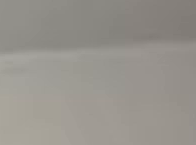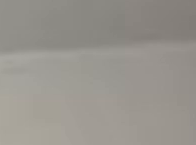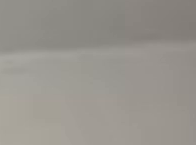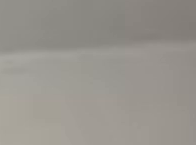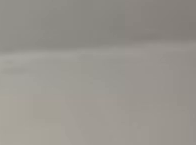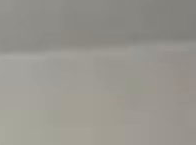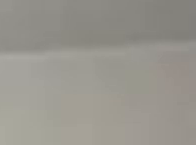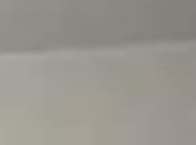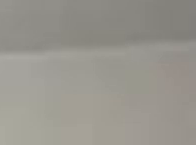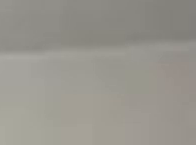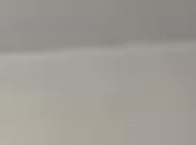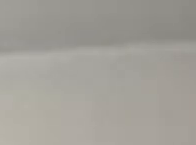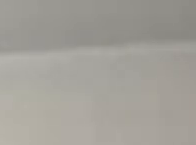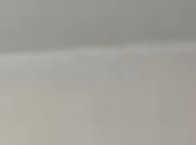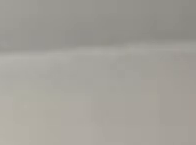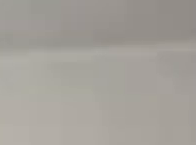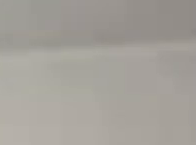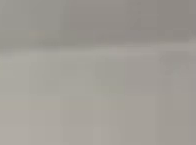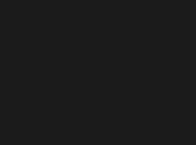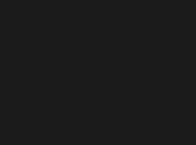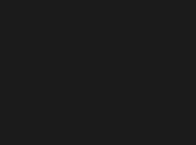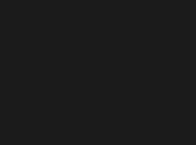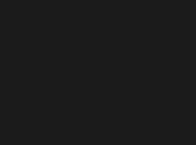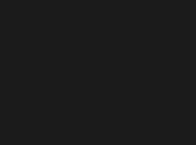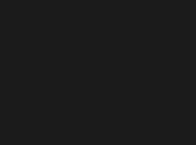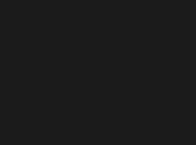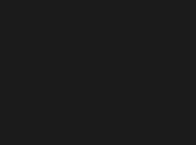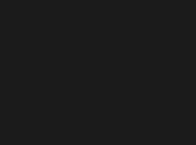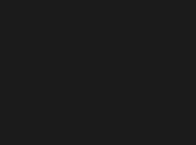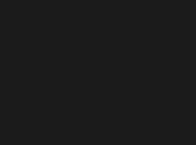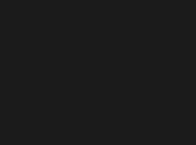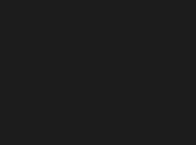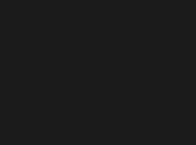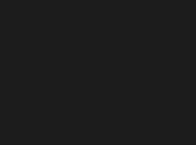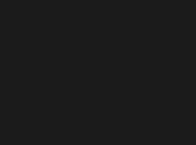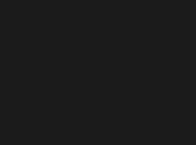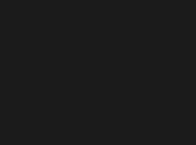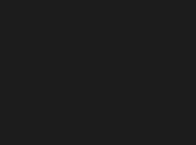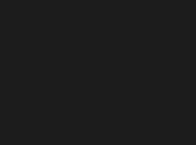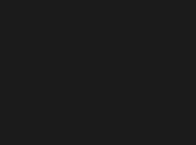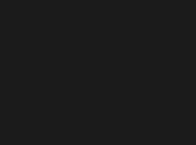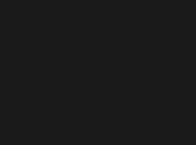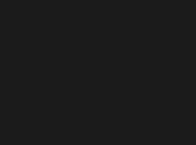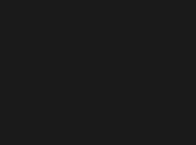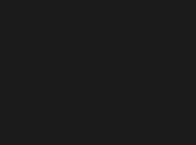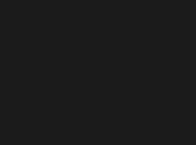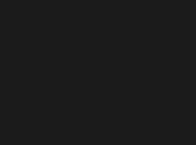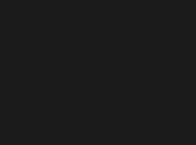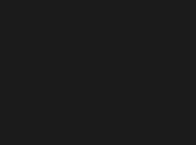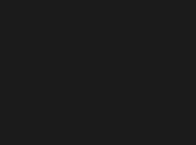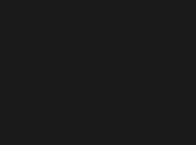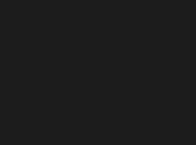y para neurología también. Gracias, profe. Preguntas, dudas. No, yo nada más que